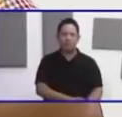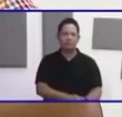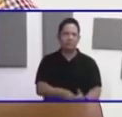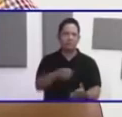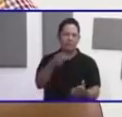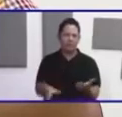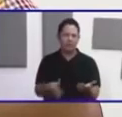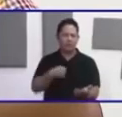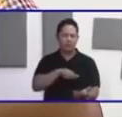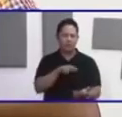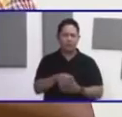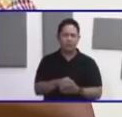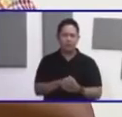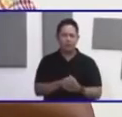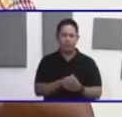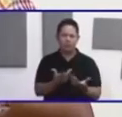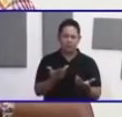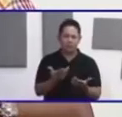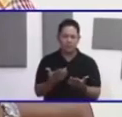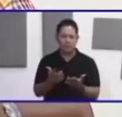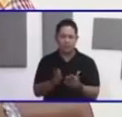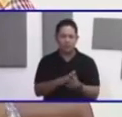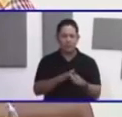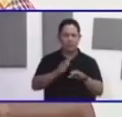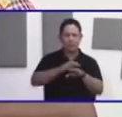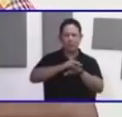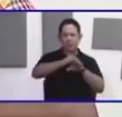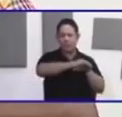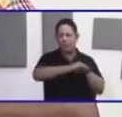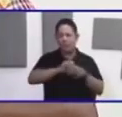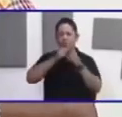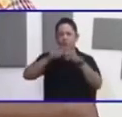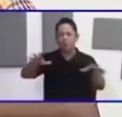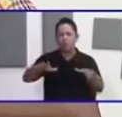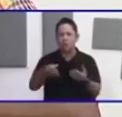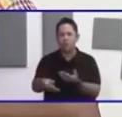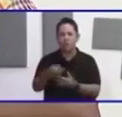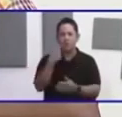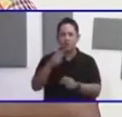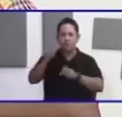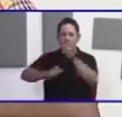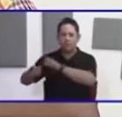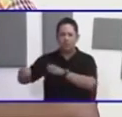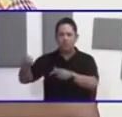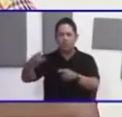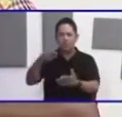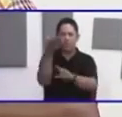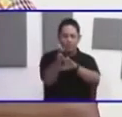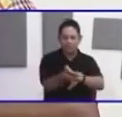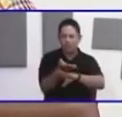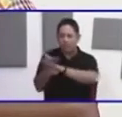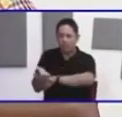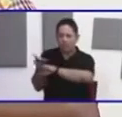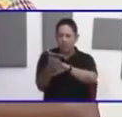2.696.297.111, pero eso fue una invitación pública por subasta inversa. O sea, cada proponente llegaba y pujaba